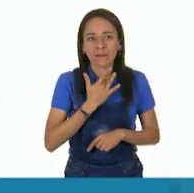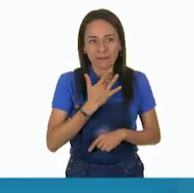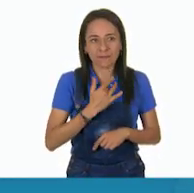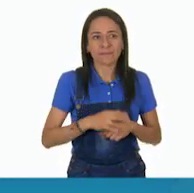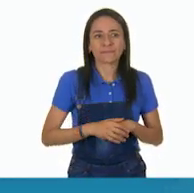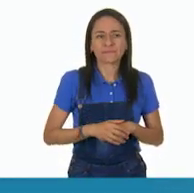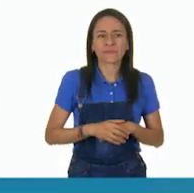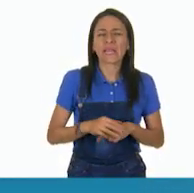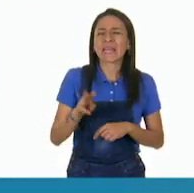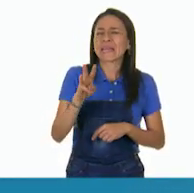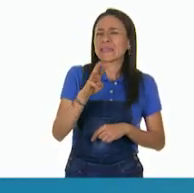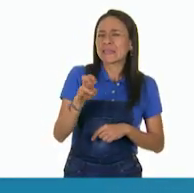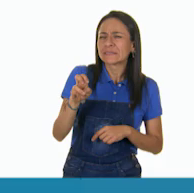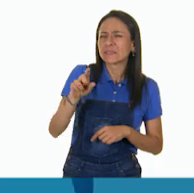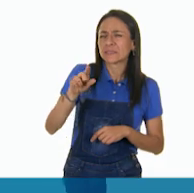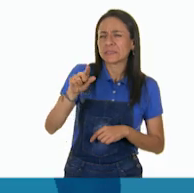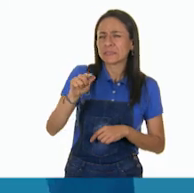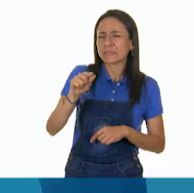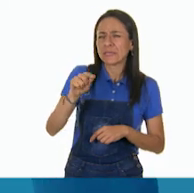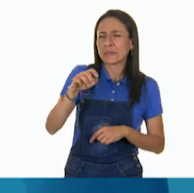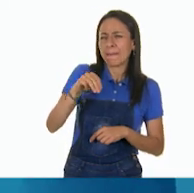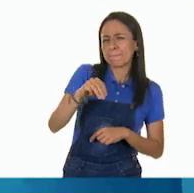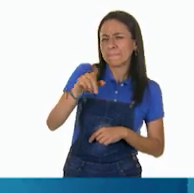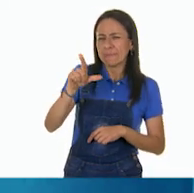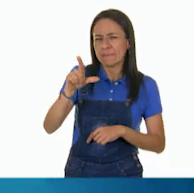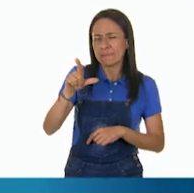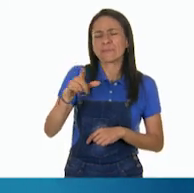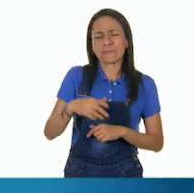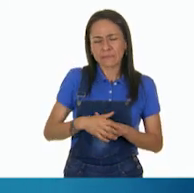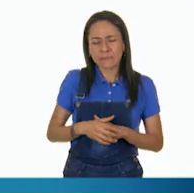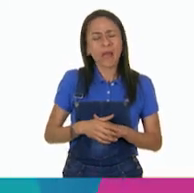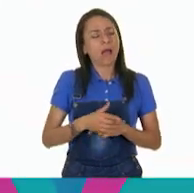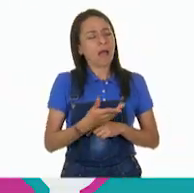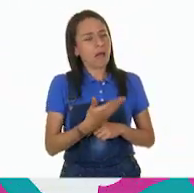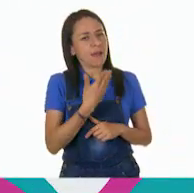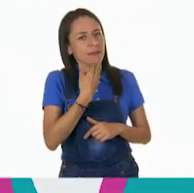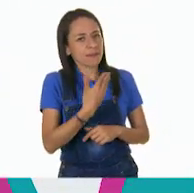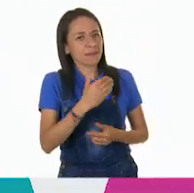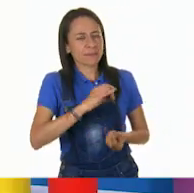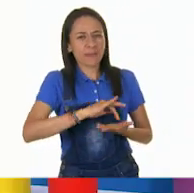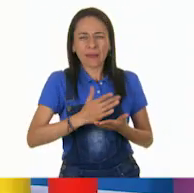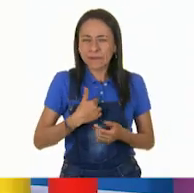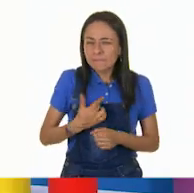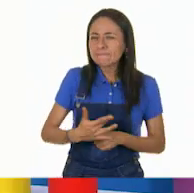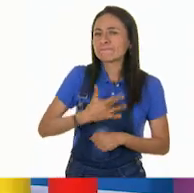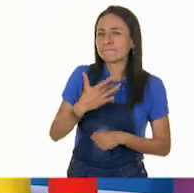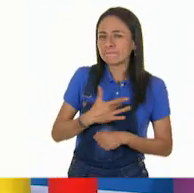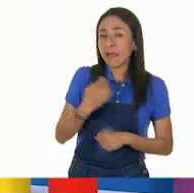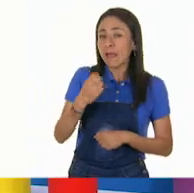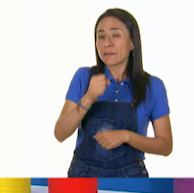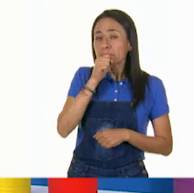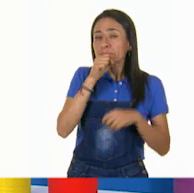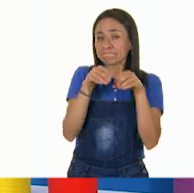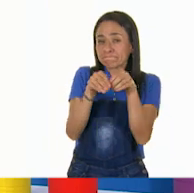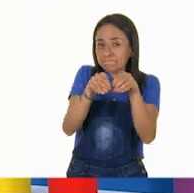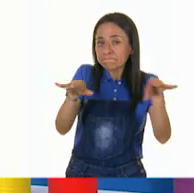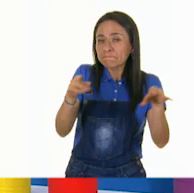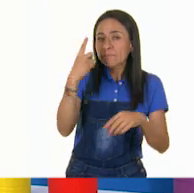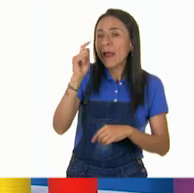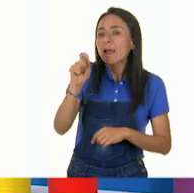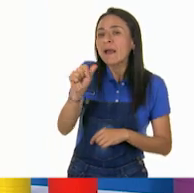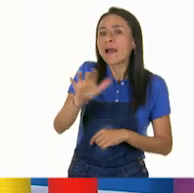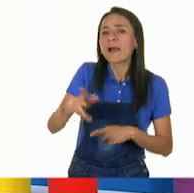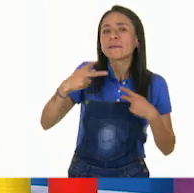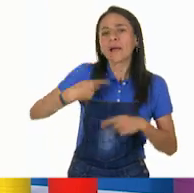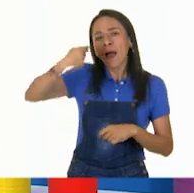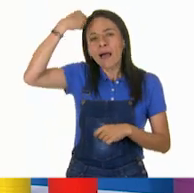mililitros muy bien me parece que el anuncio está diseñado para que las personas crean que